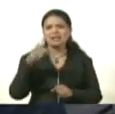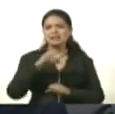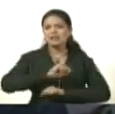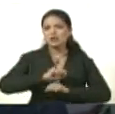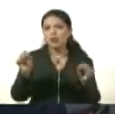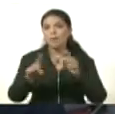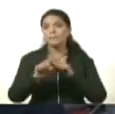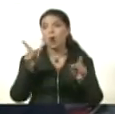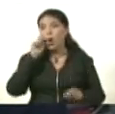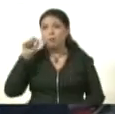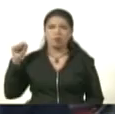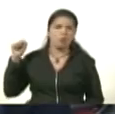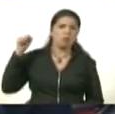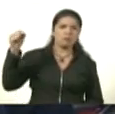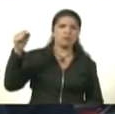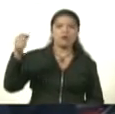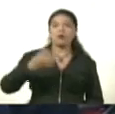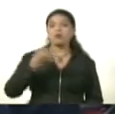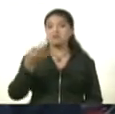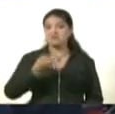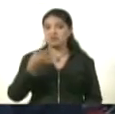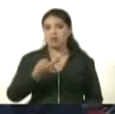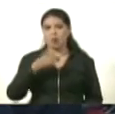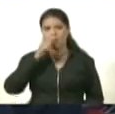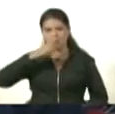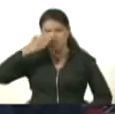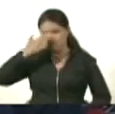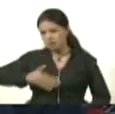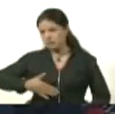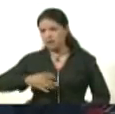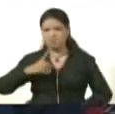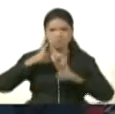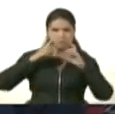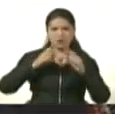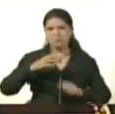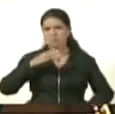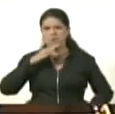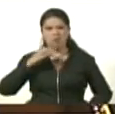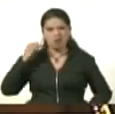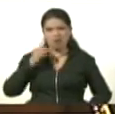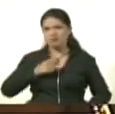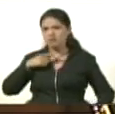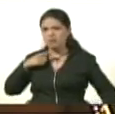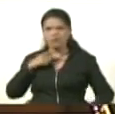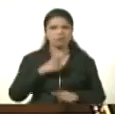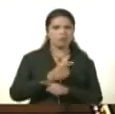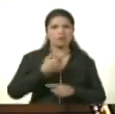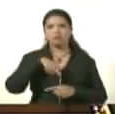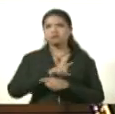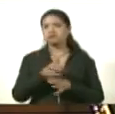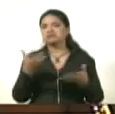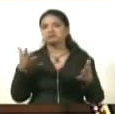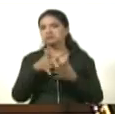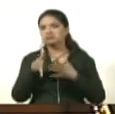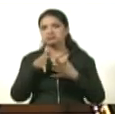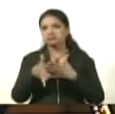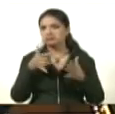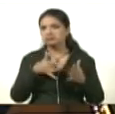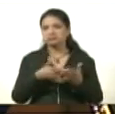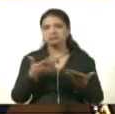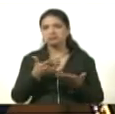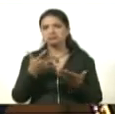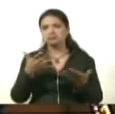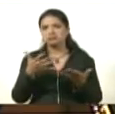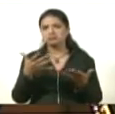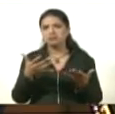hombre es un Rambo, realmente es un militar molesto por la dictadura. Que lo que significa esto, más que el crimen, es